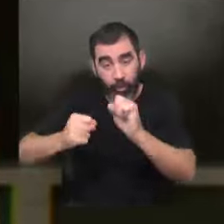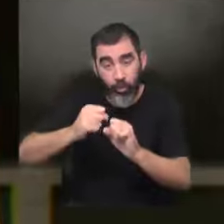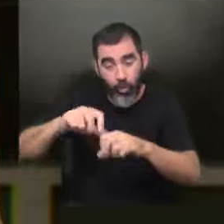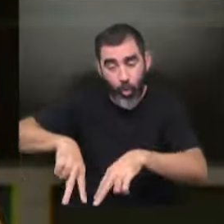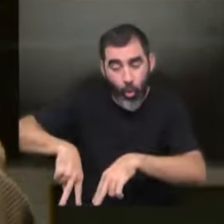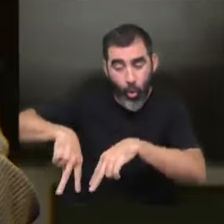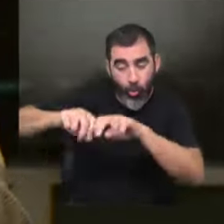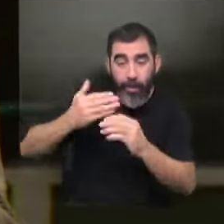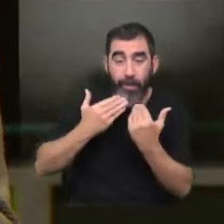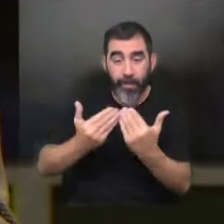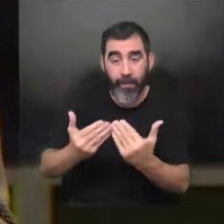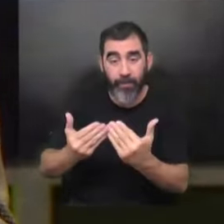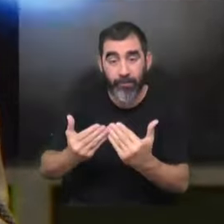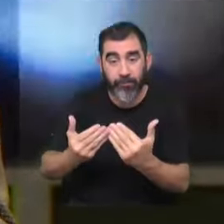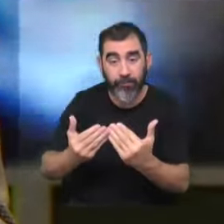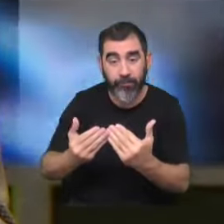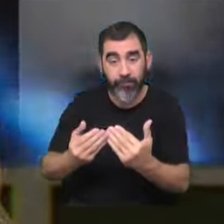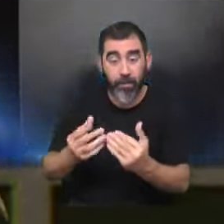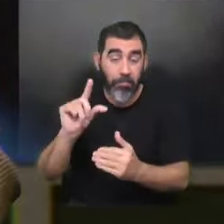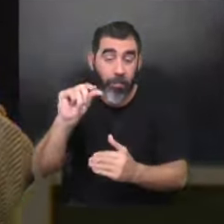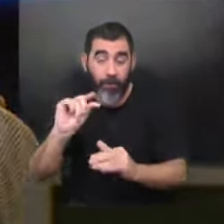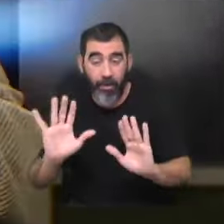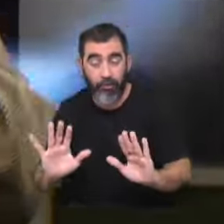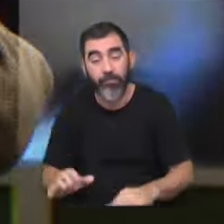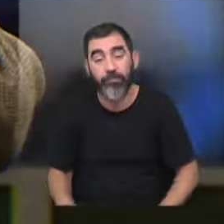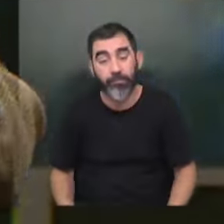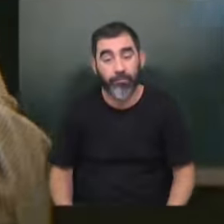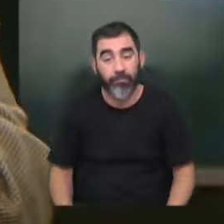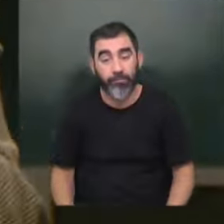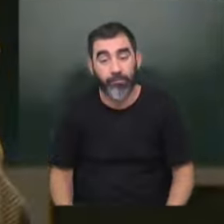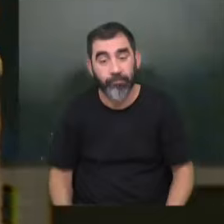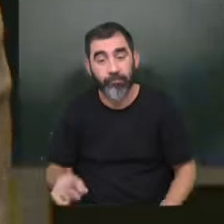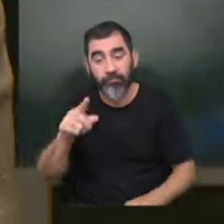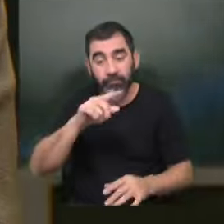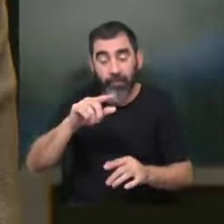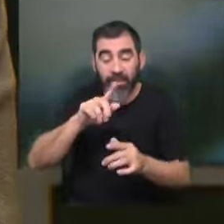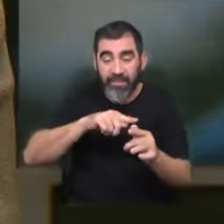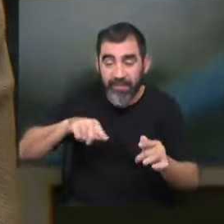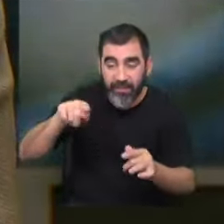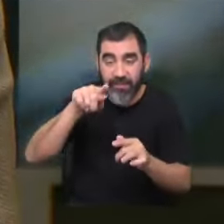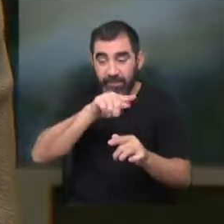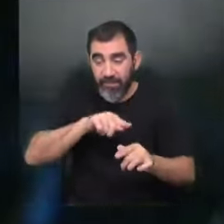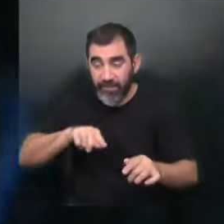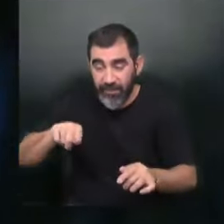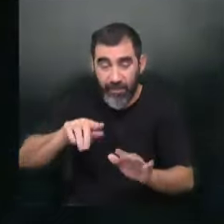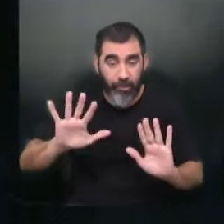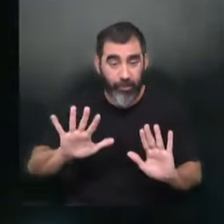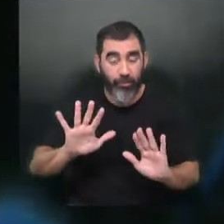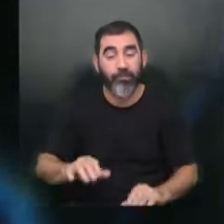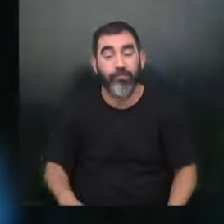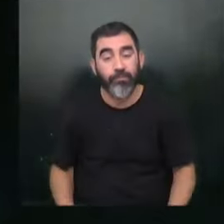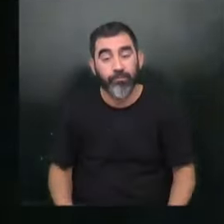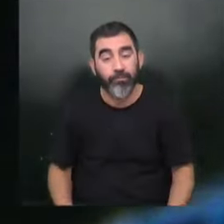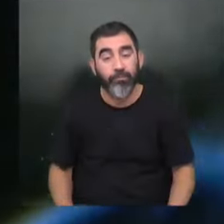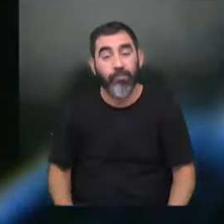investigación y a un costo razonable. Entonces, hay como un lindo ciclo ahí, sí, hacia... Bueno, a ver, yo creo que hay una